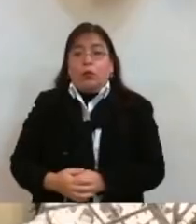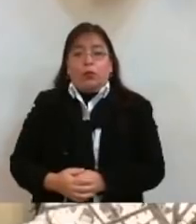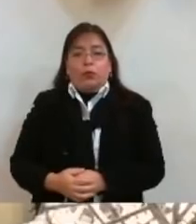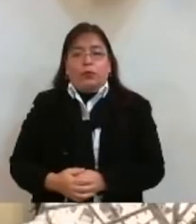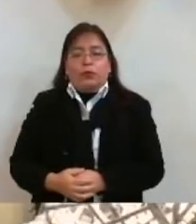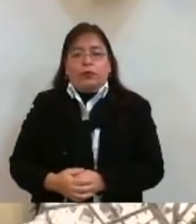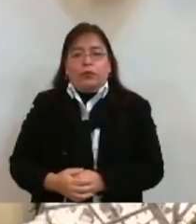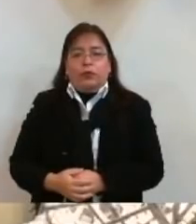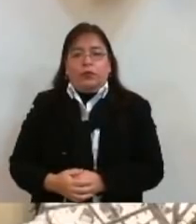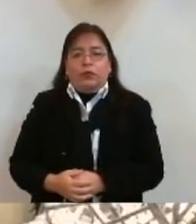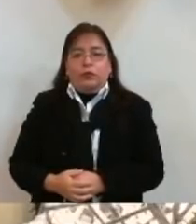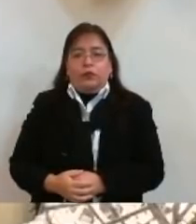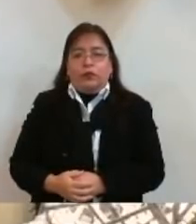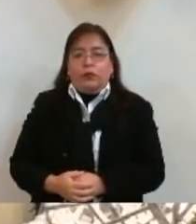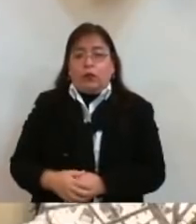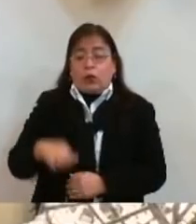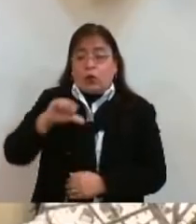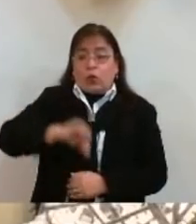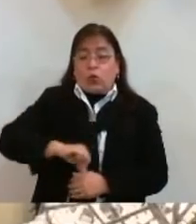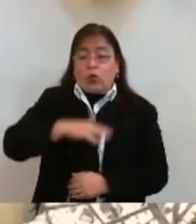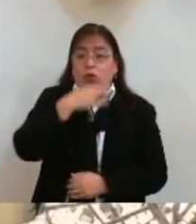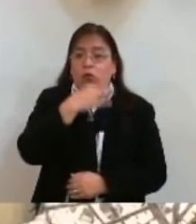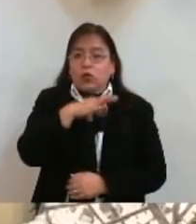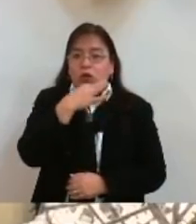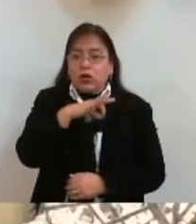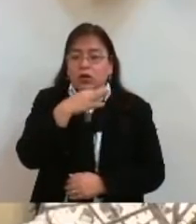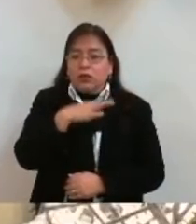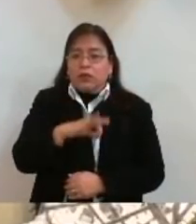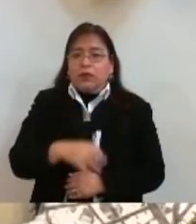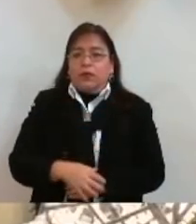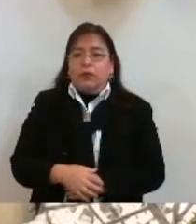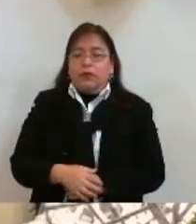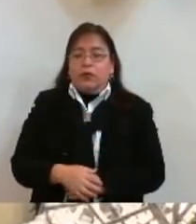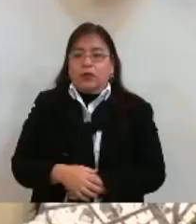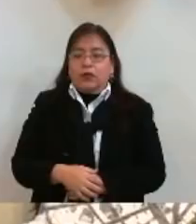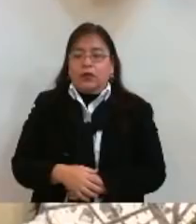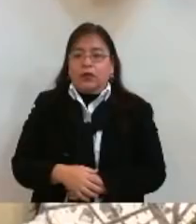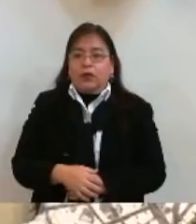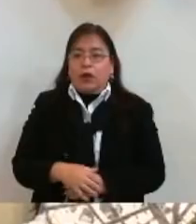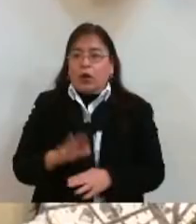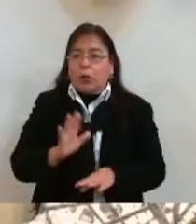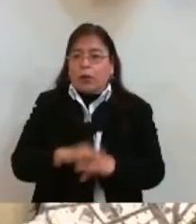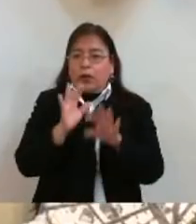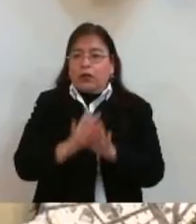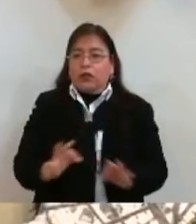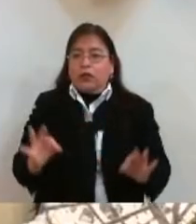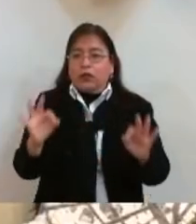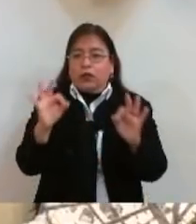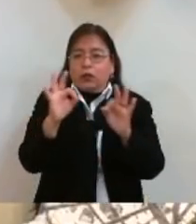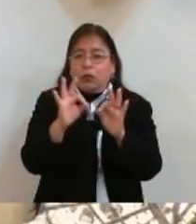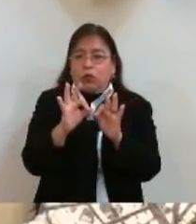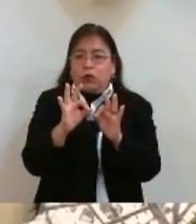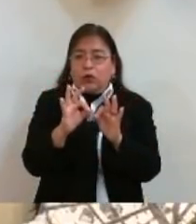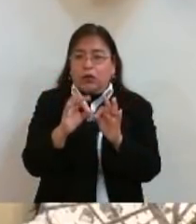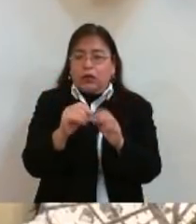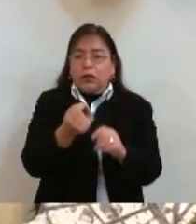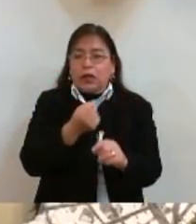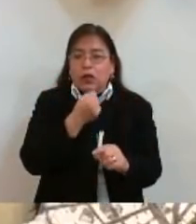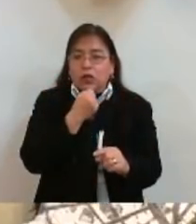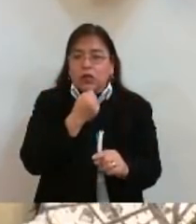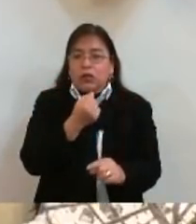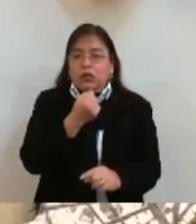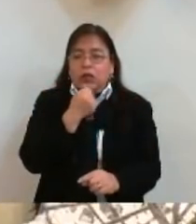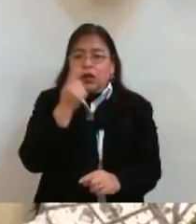fiesta en la que debemos poner en el centro a las niñas y a